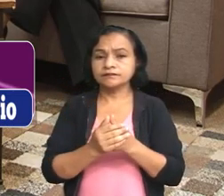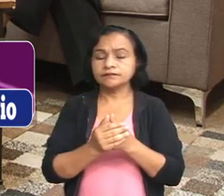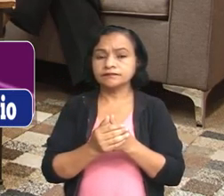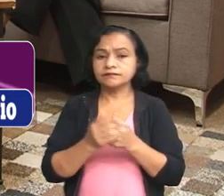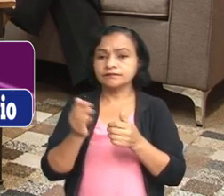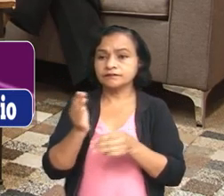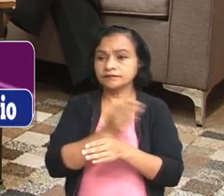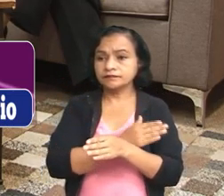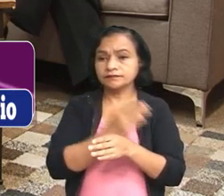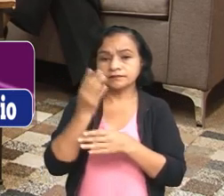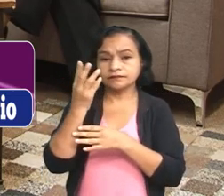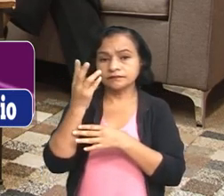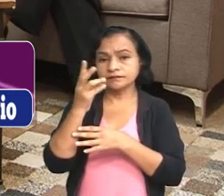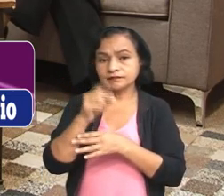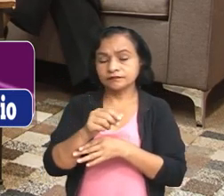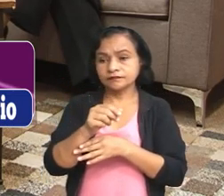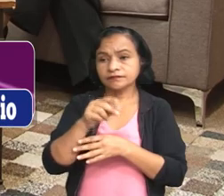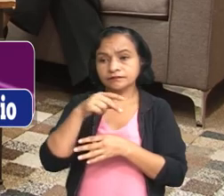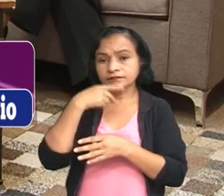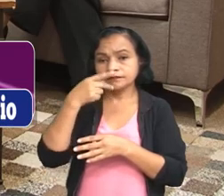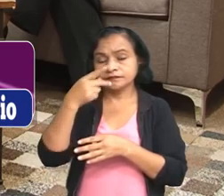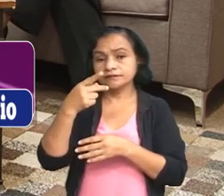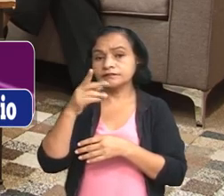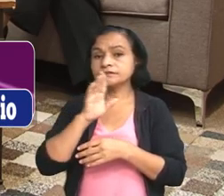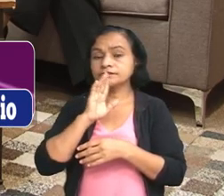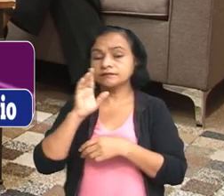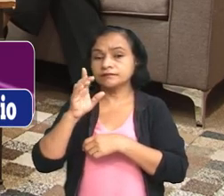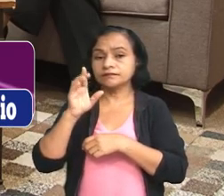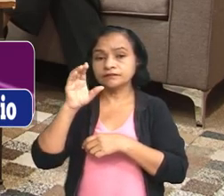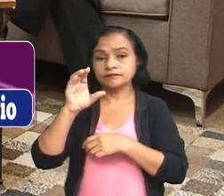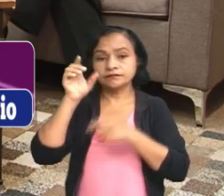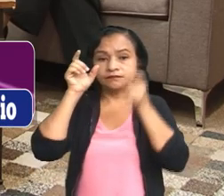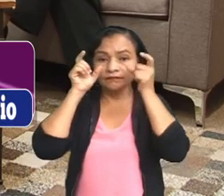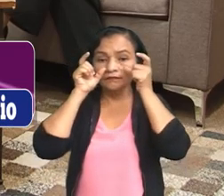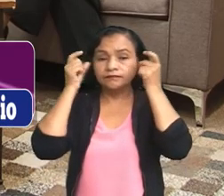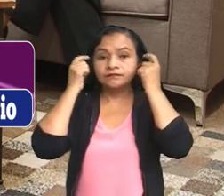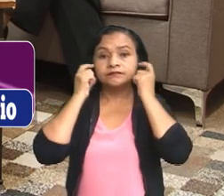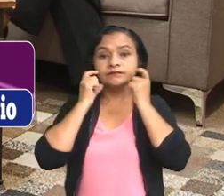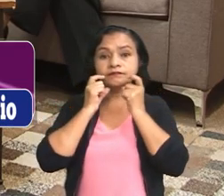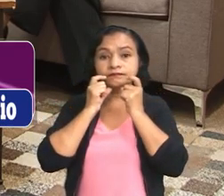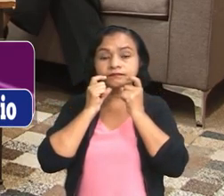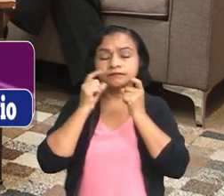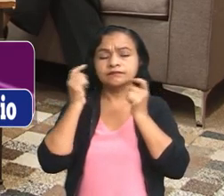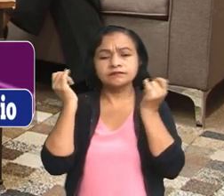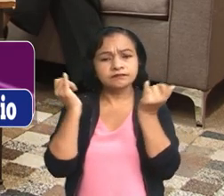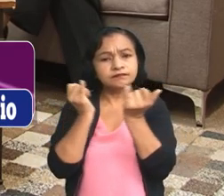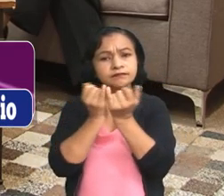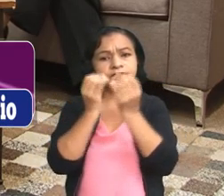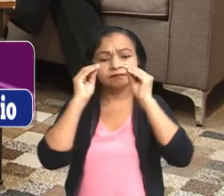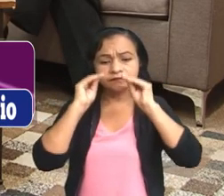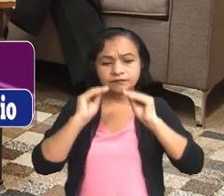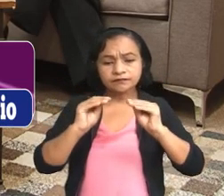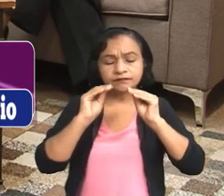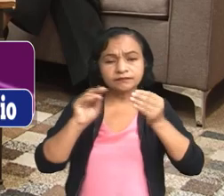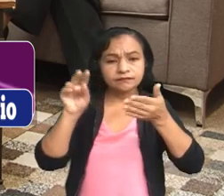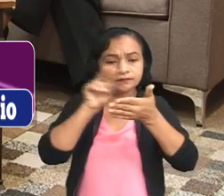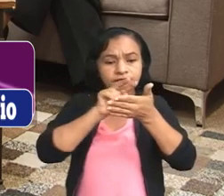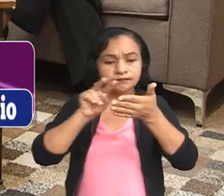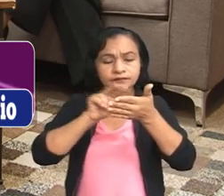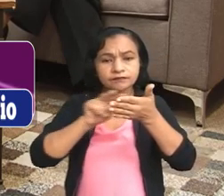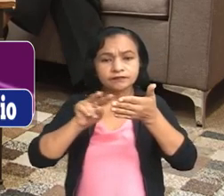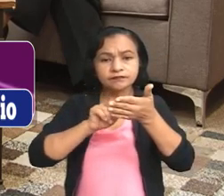una estrecha relación con las palabras de nuestro comandante Carlos Fonseca, y también enséñeles a leer. ¿Verdad? Okay. Así de